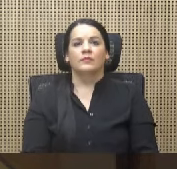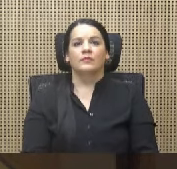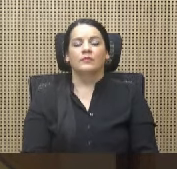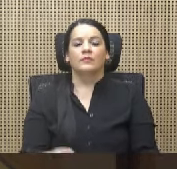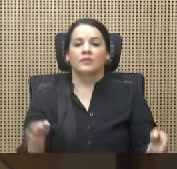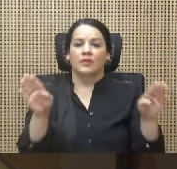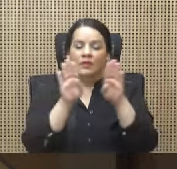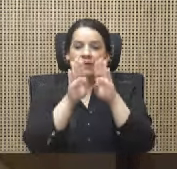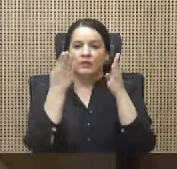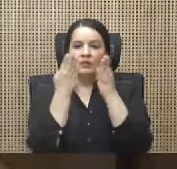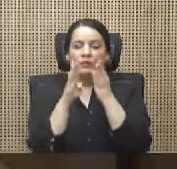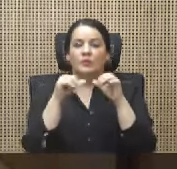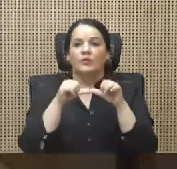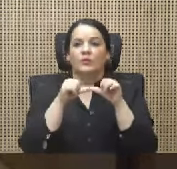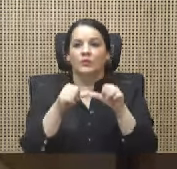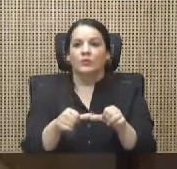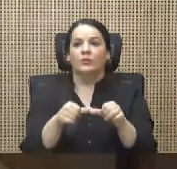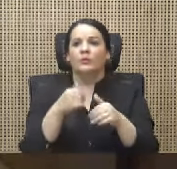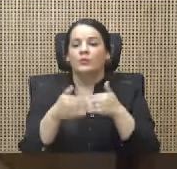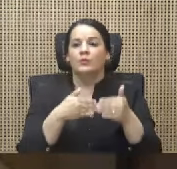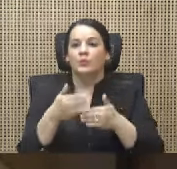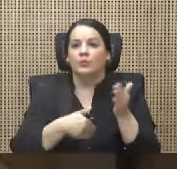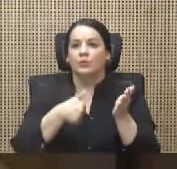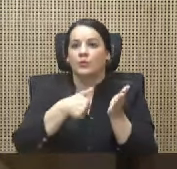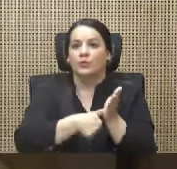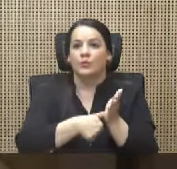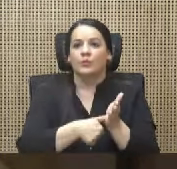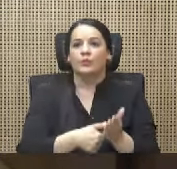Cerrar puertas, iniciamos proceso de votación.